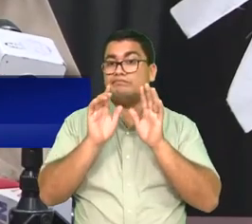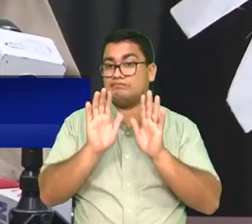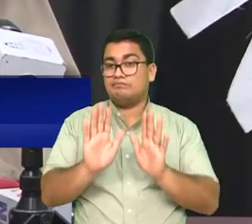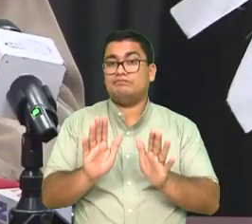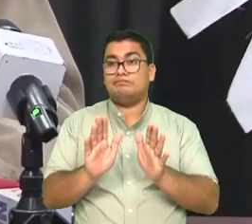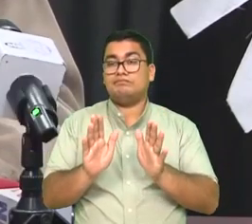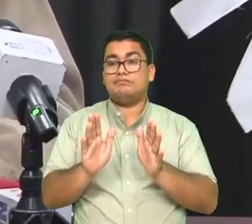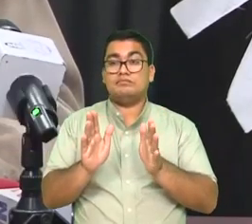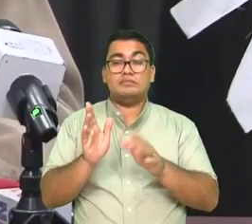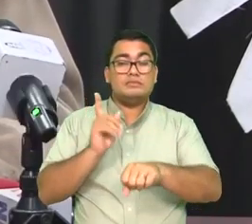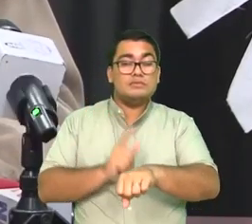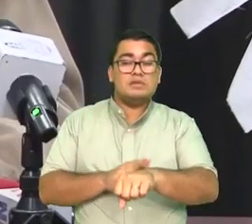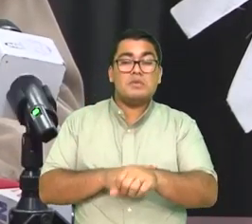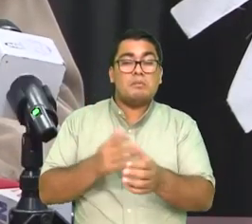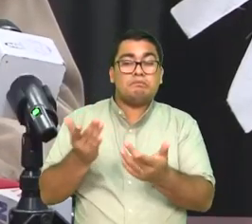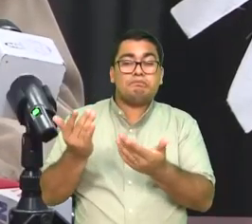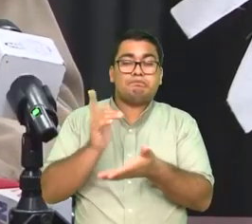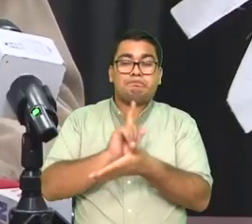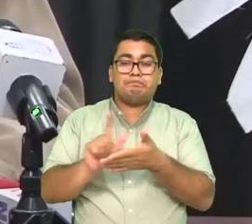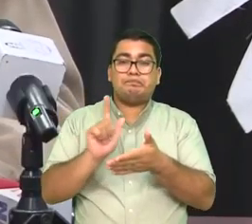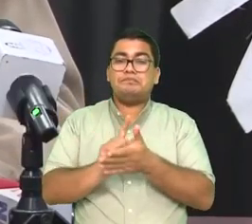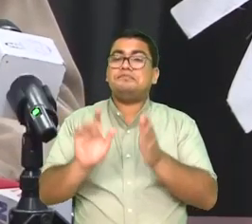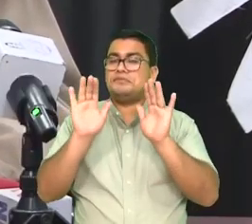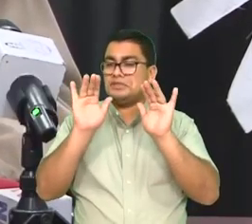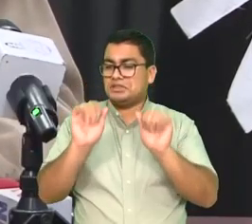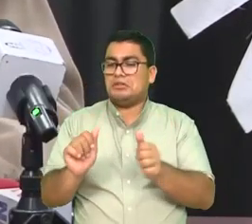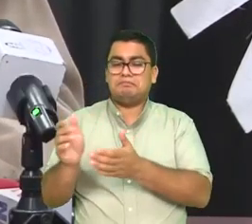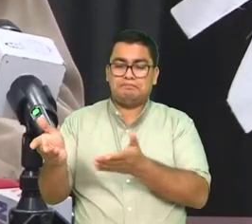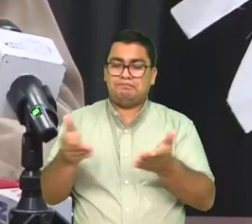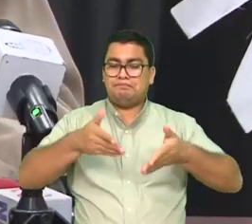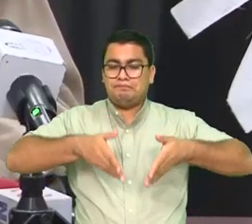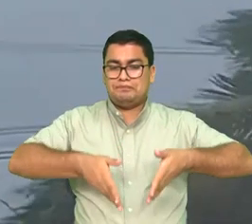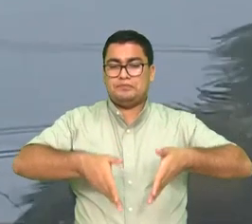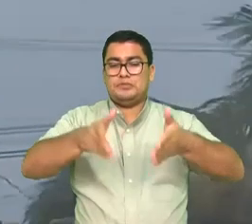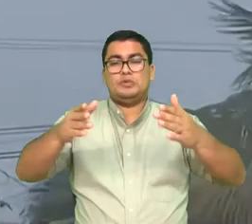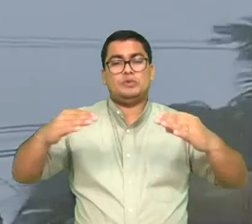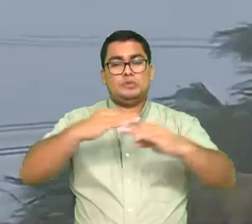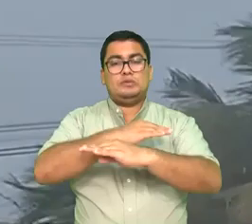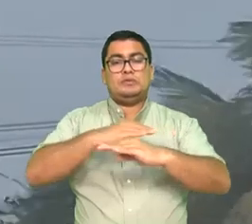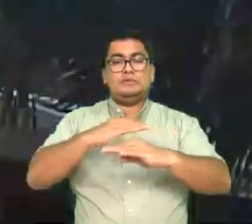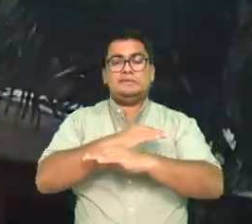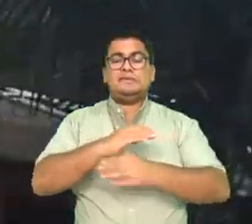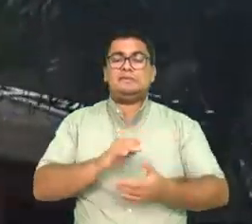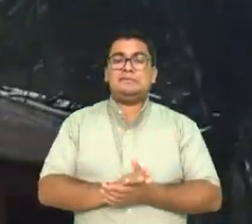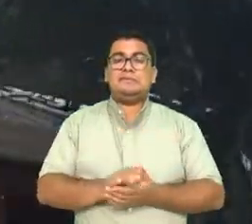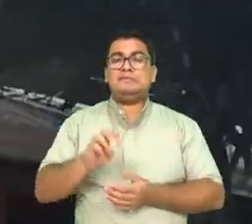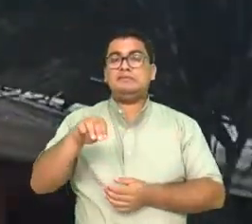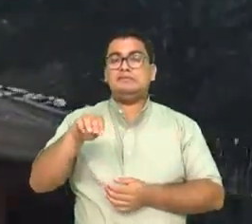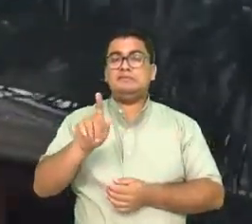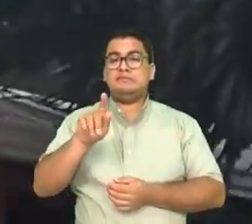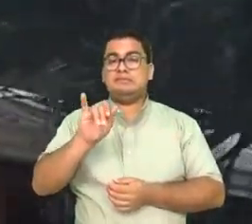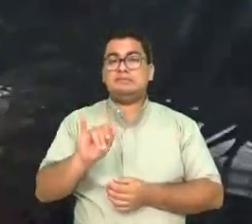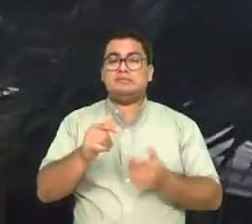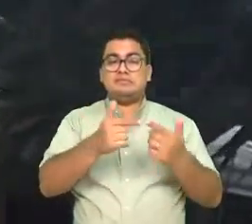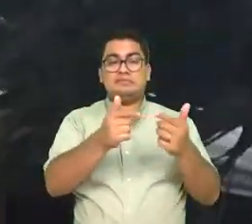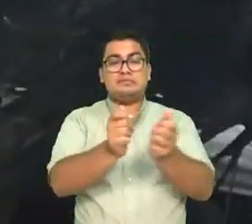en el menor plazo de tiempo posible, restablecer el paso hacia La Micamba. El MTI ha dispuesto de brigadas de apoyo a los Comupre